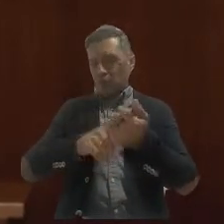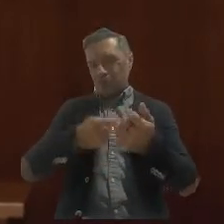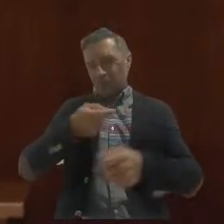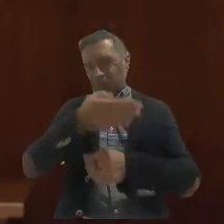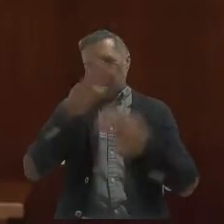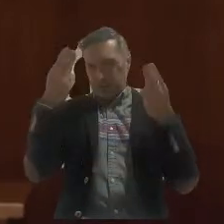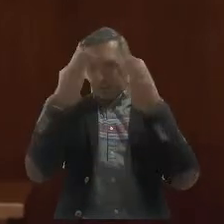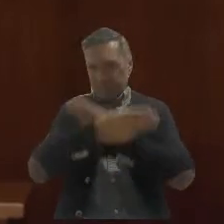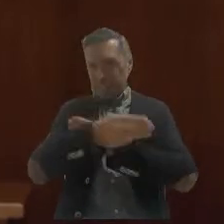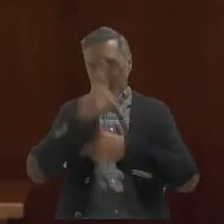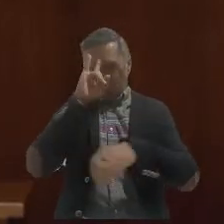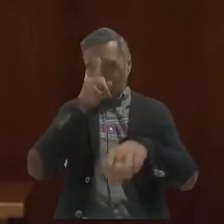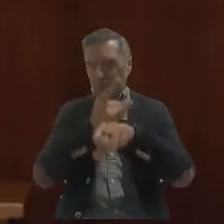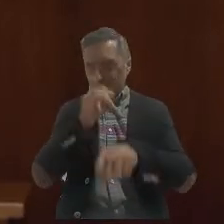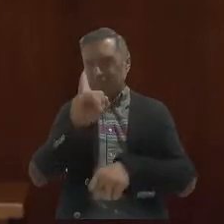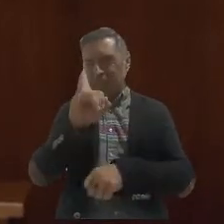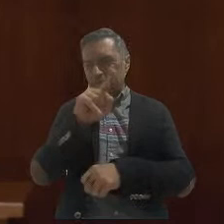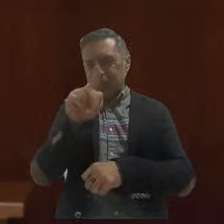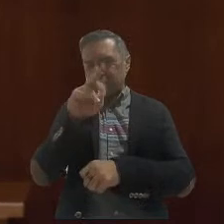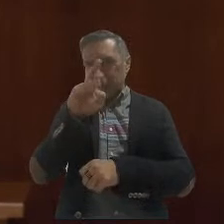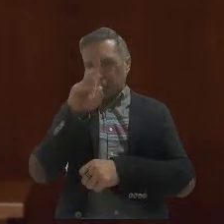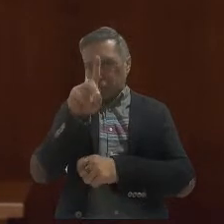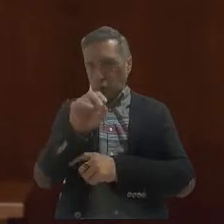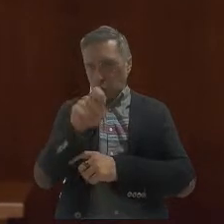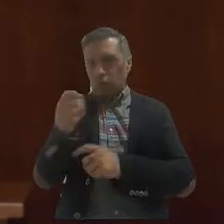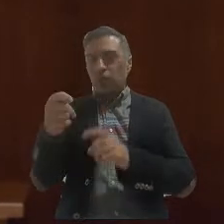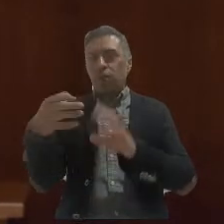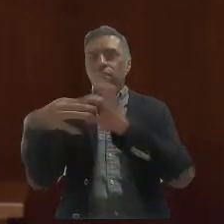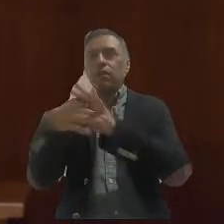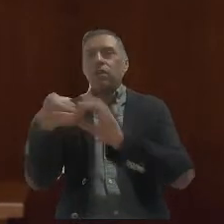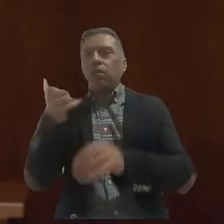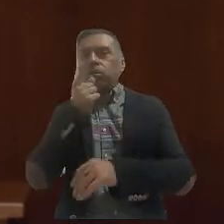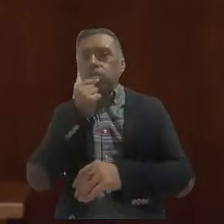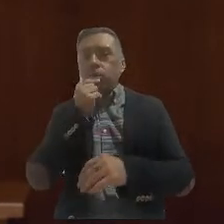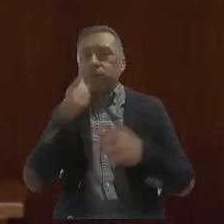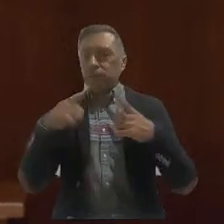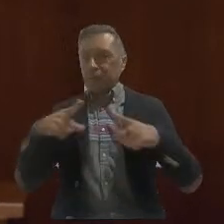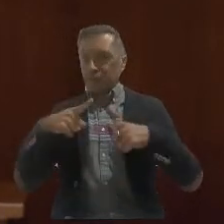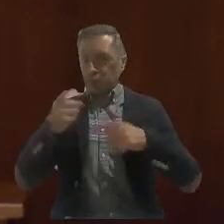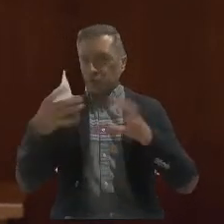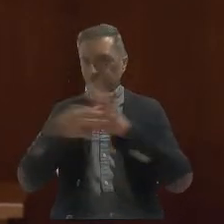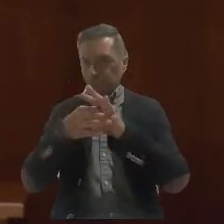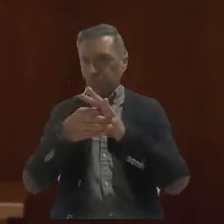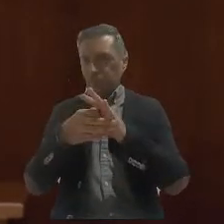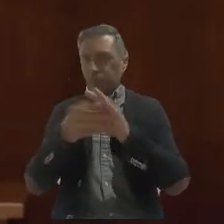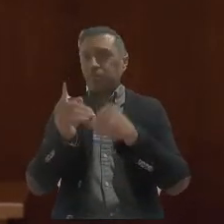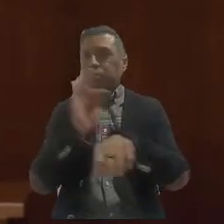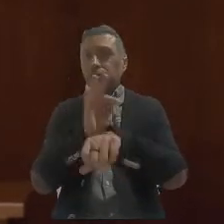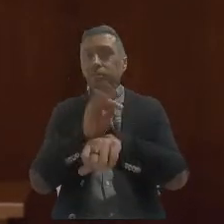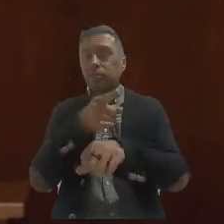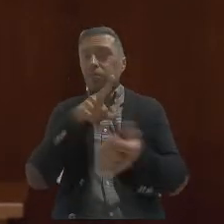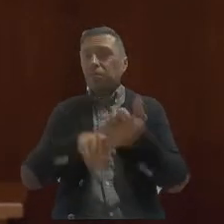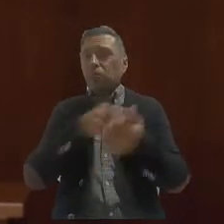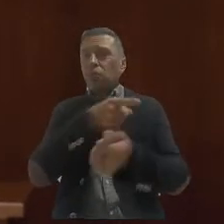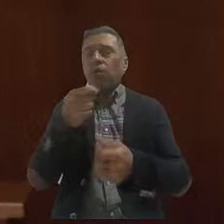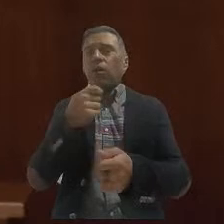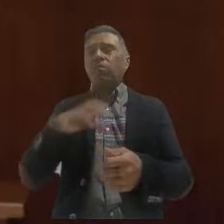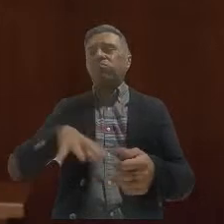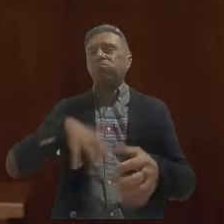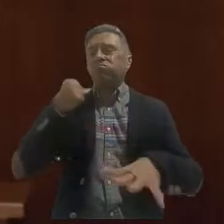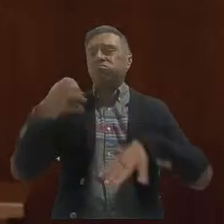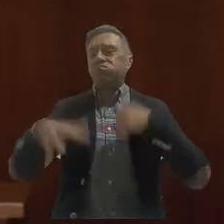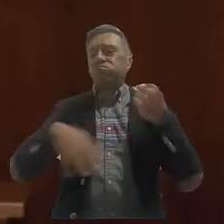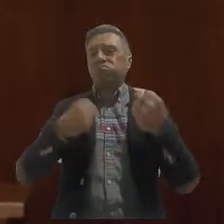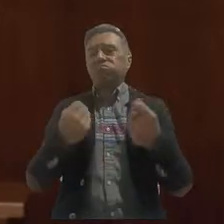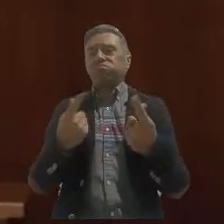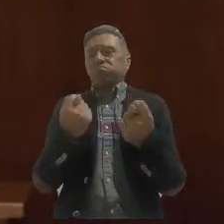la policía ministerial. Entre otras denominaciones, estas personas cometen actos arbitrarios que son apoyados por